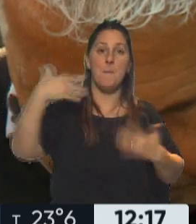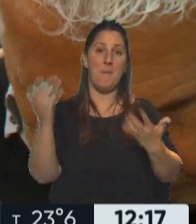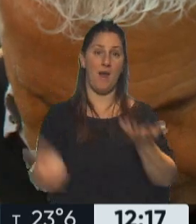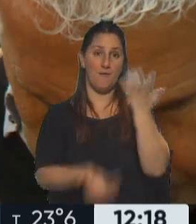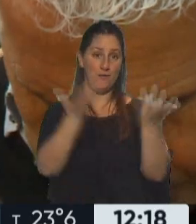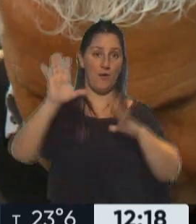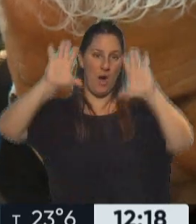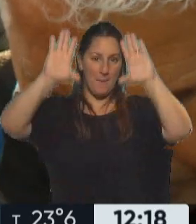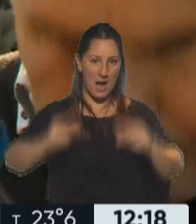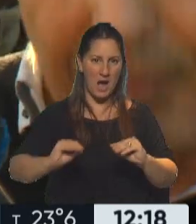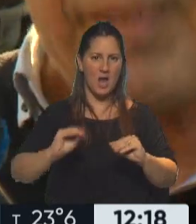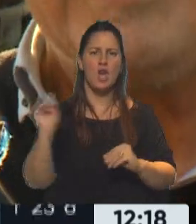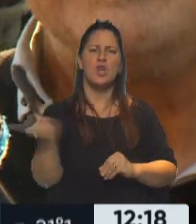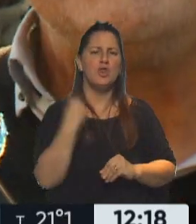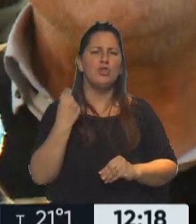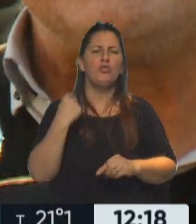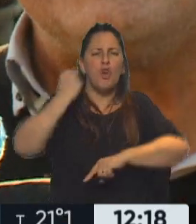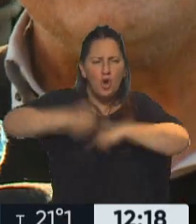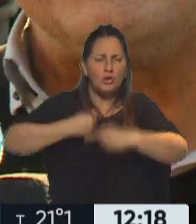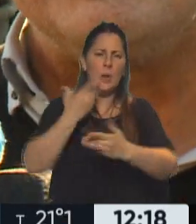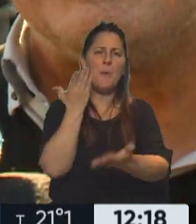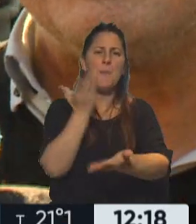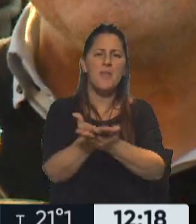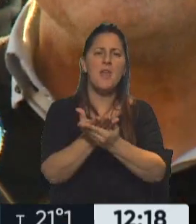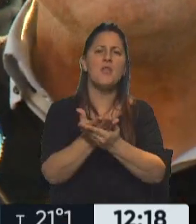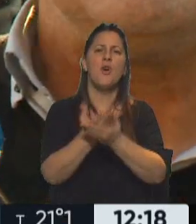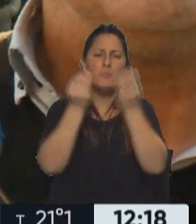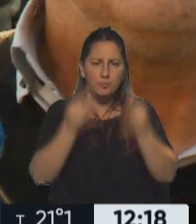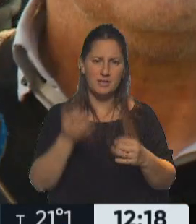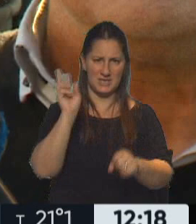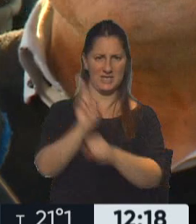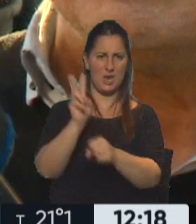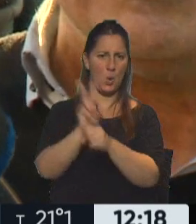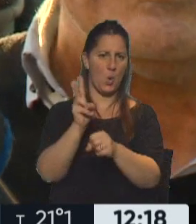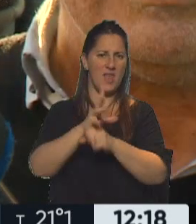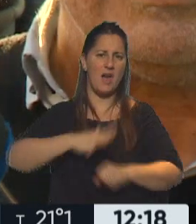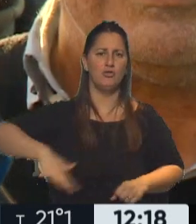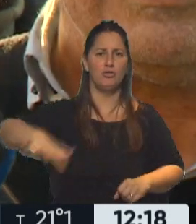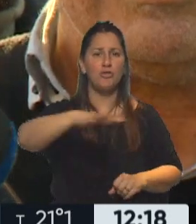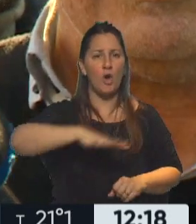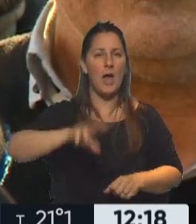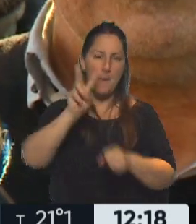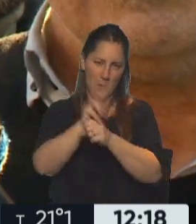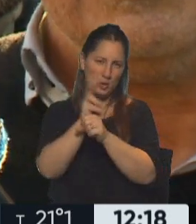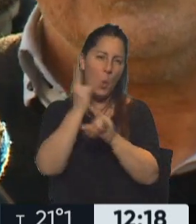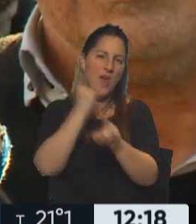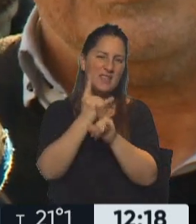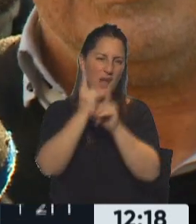este fuego. Pero lo que nosotros vamos a seguir bregando es por la seguridad de toda esa zona, pero una seguridad